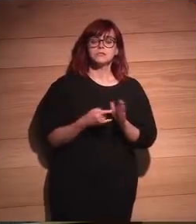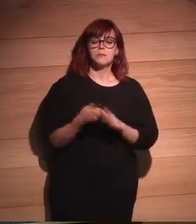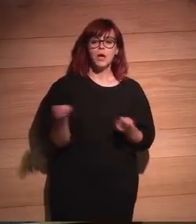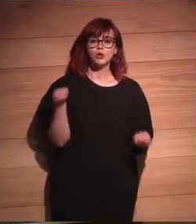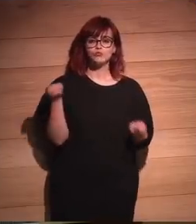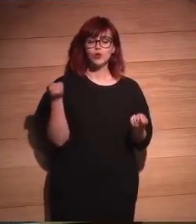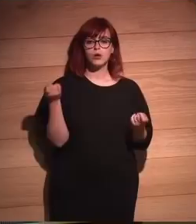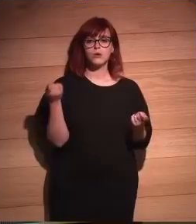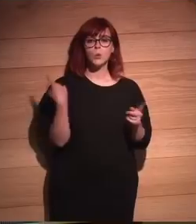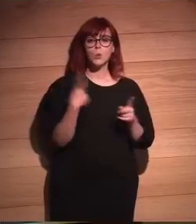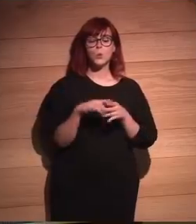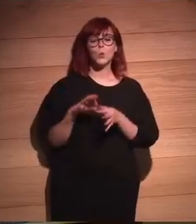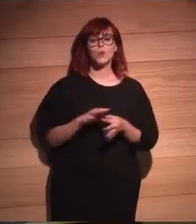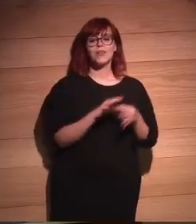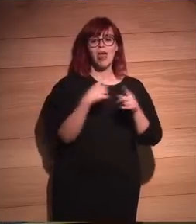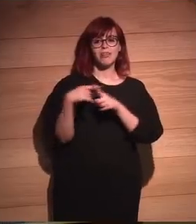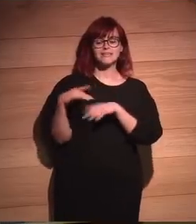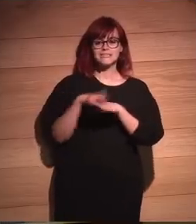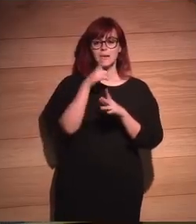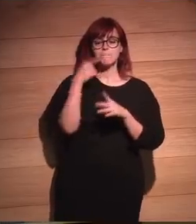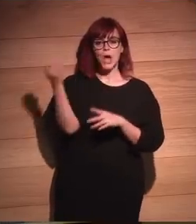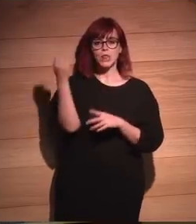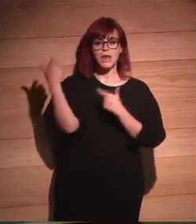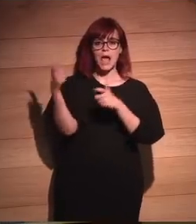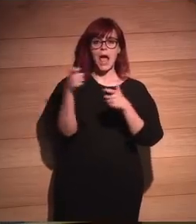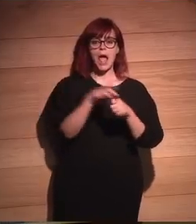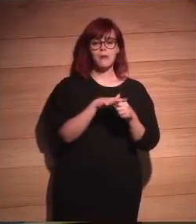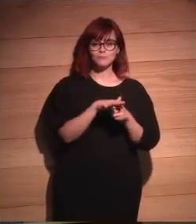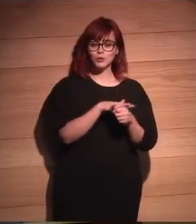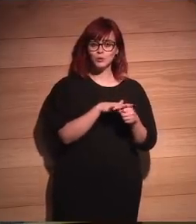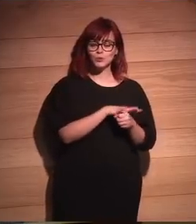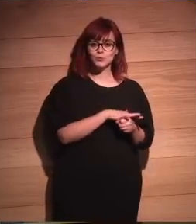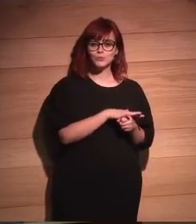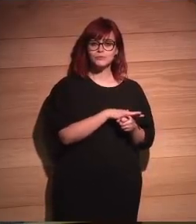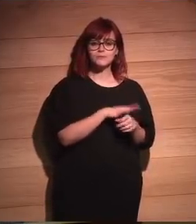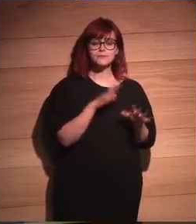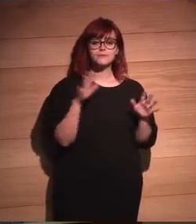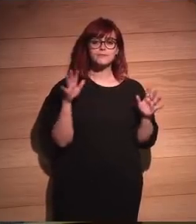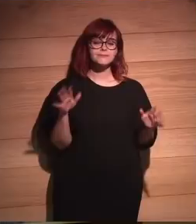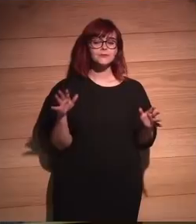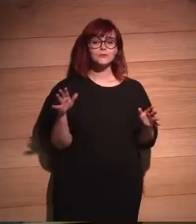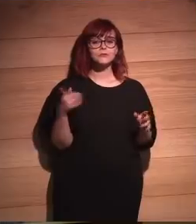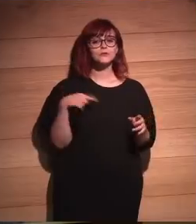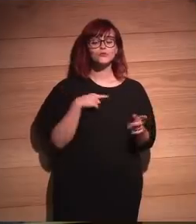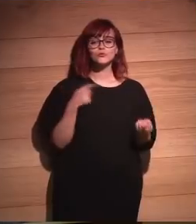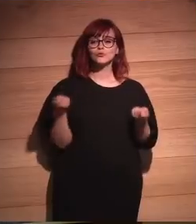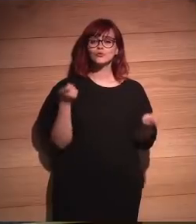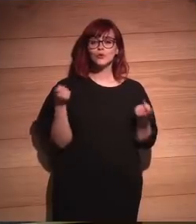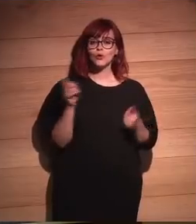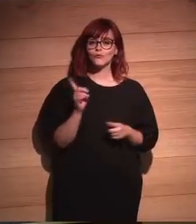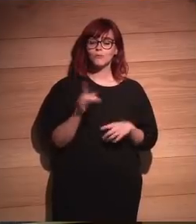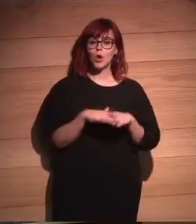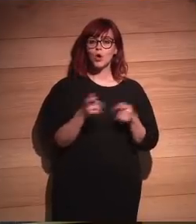de unidades que ejercen el poder en diferentes ámbitos. Bueno, pues el problema que tenemos ahora es que no controlamos a quienes